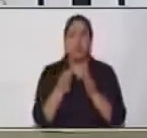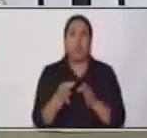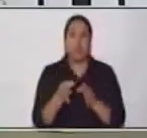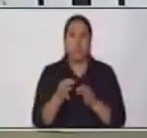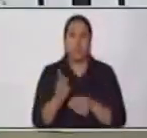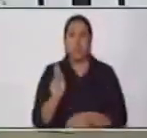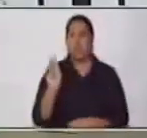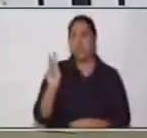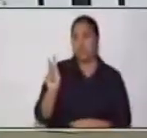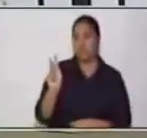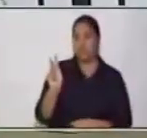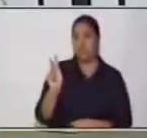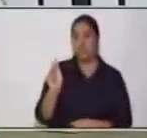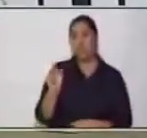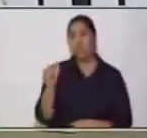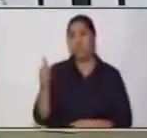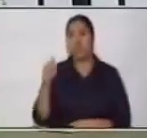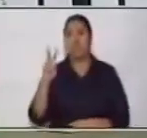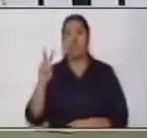20,